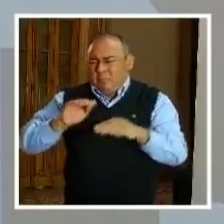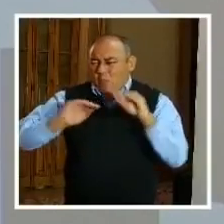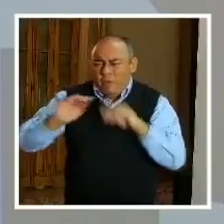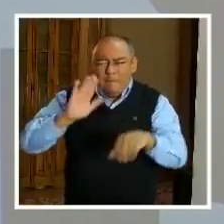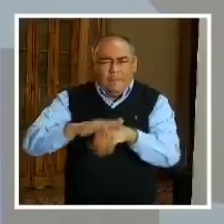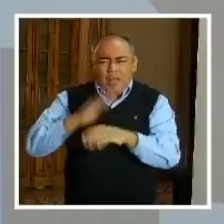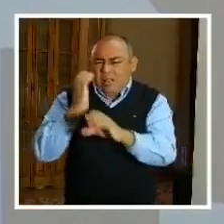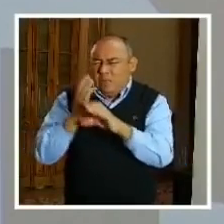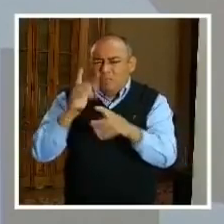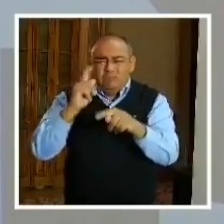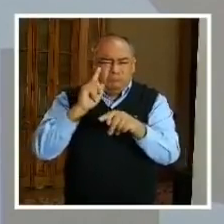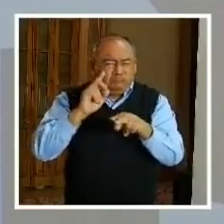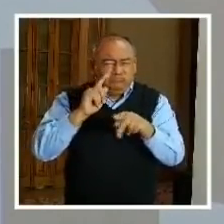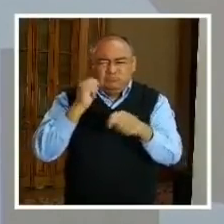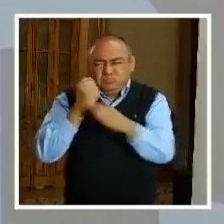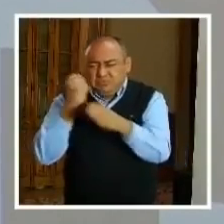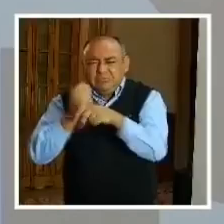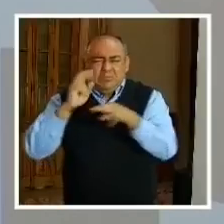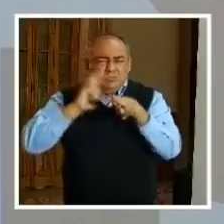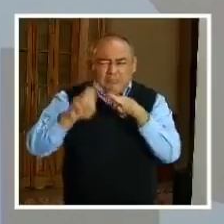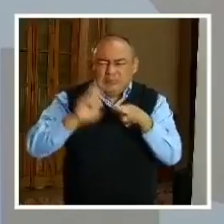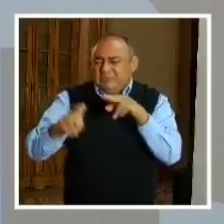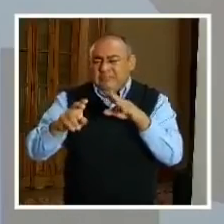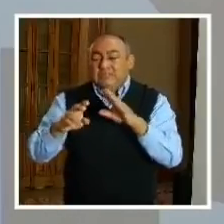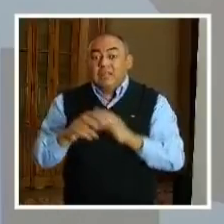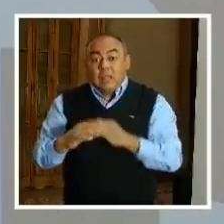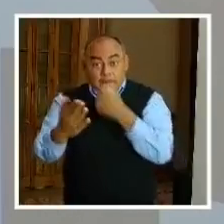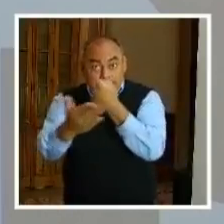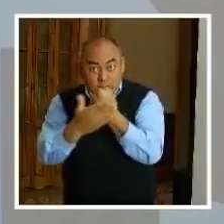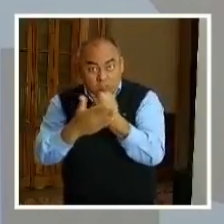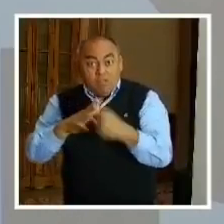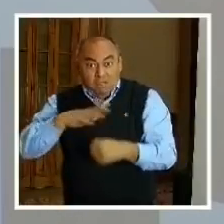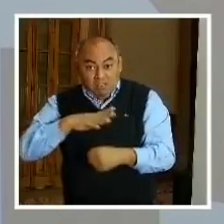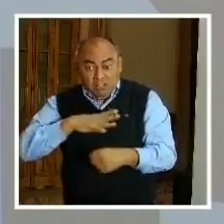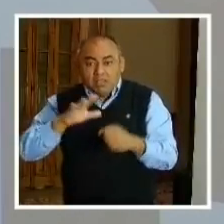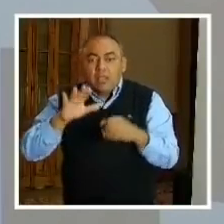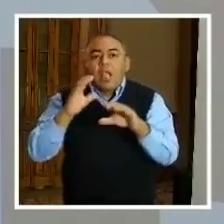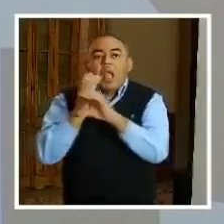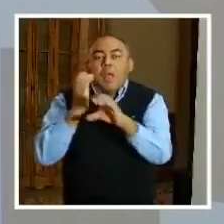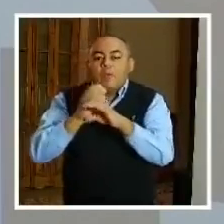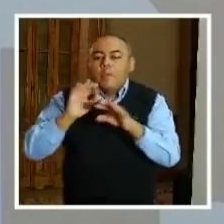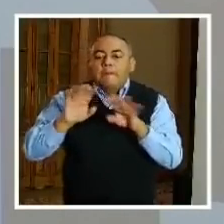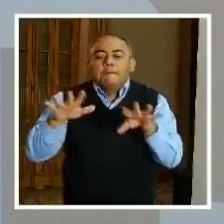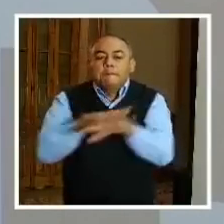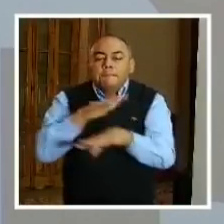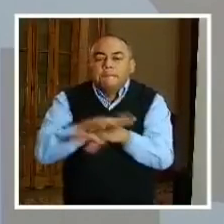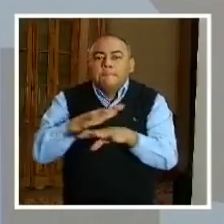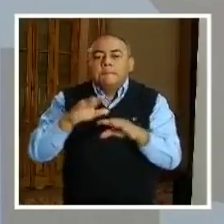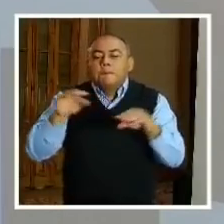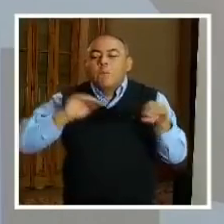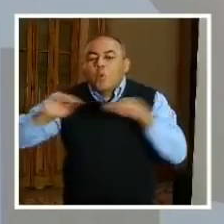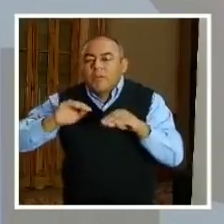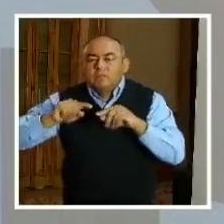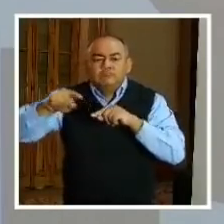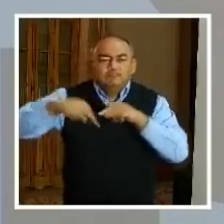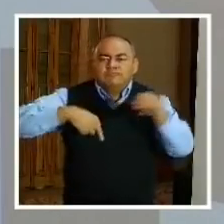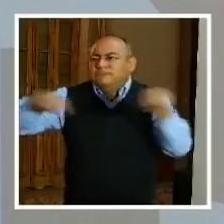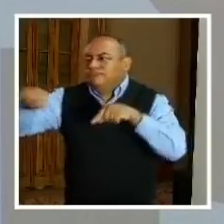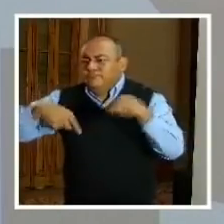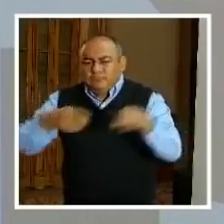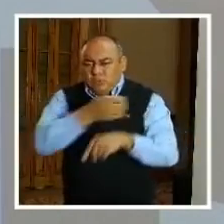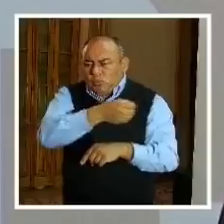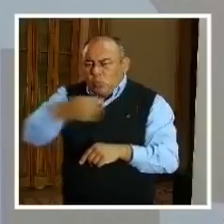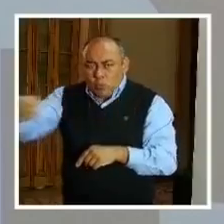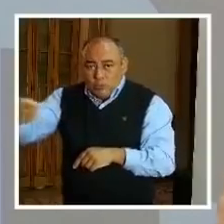Viene la reestructura del transporte público. Se oye como cosa menor, pero es grandísimo que